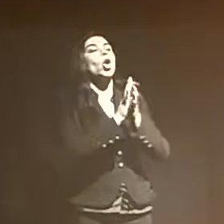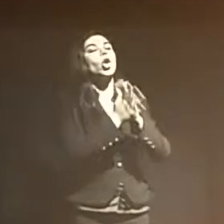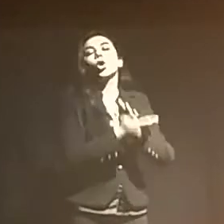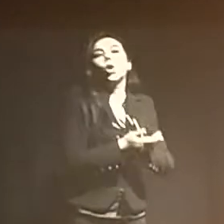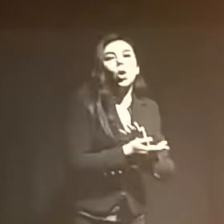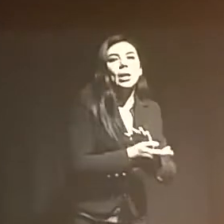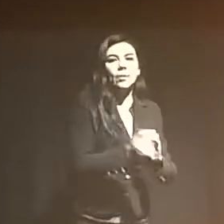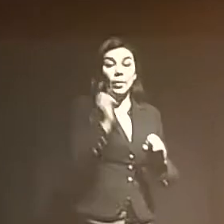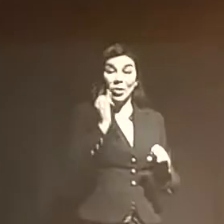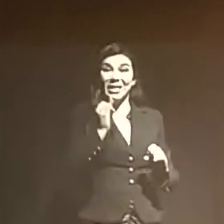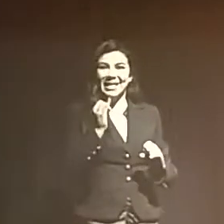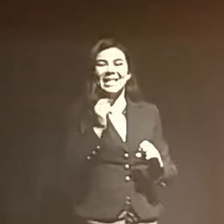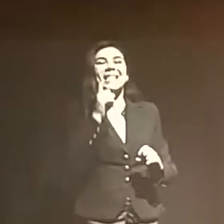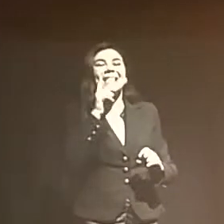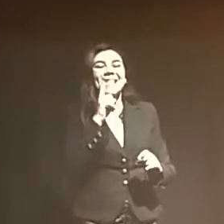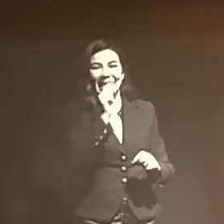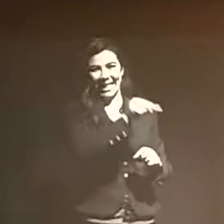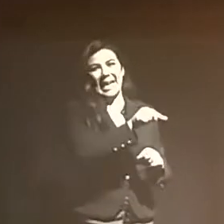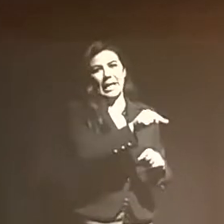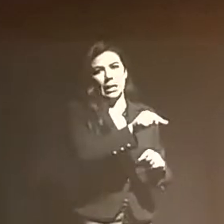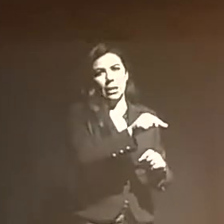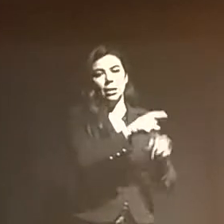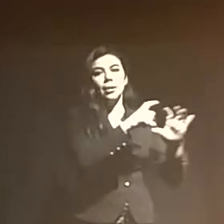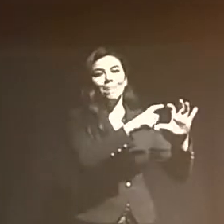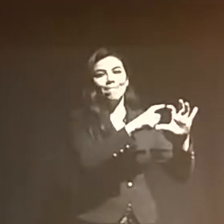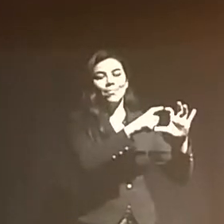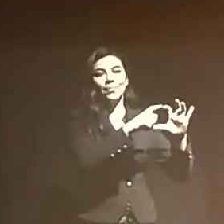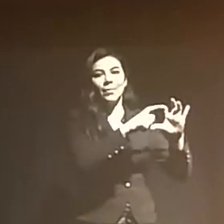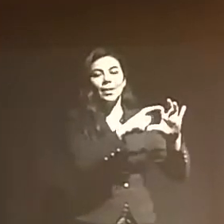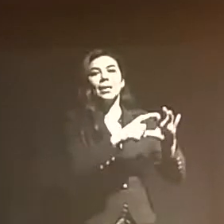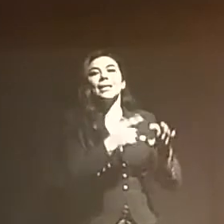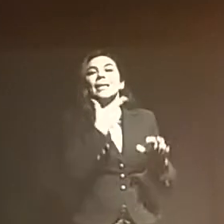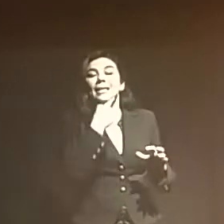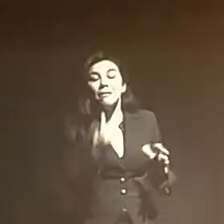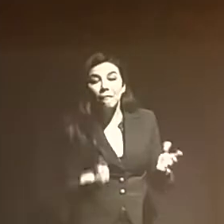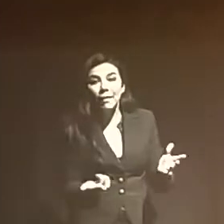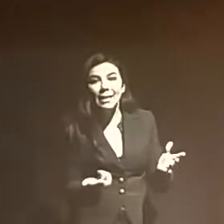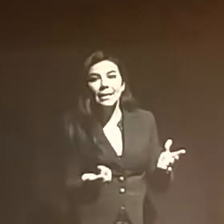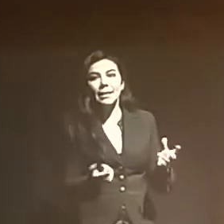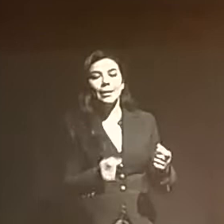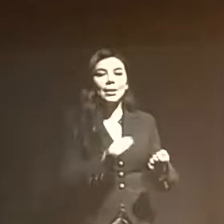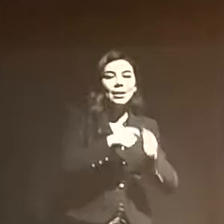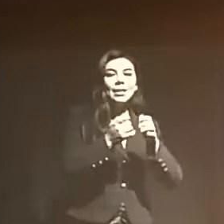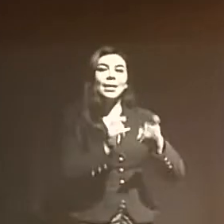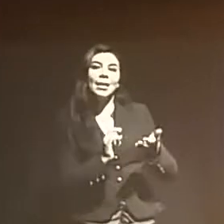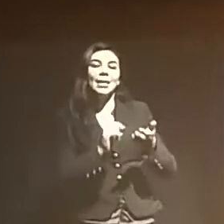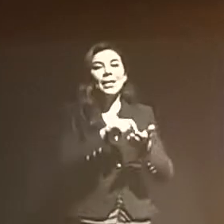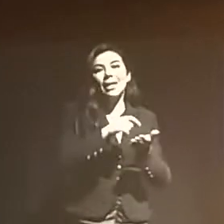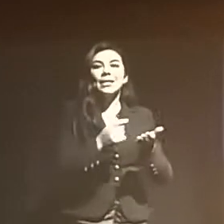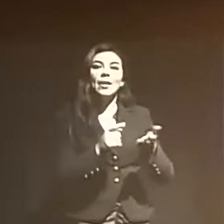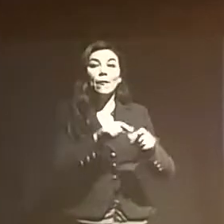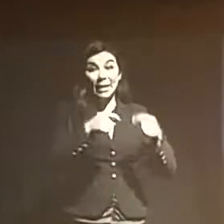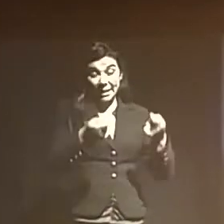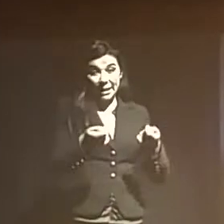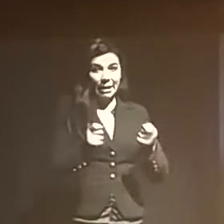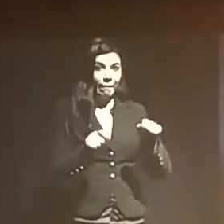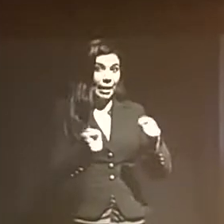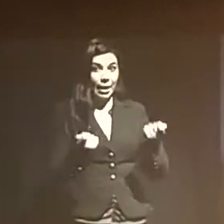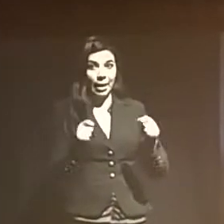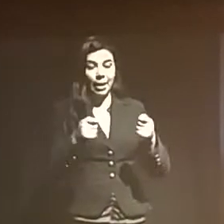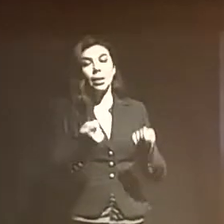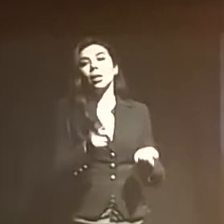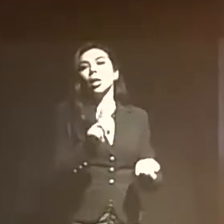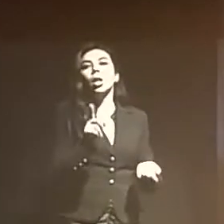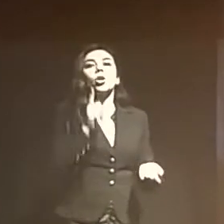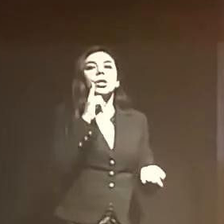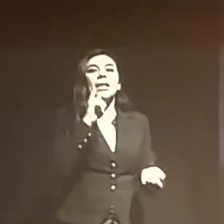todas, pero tenemos que dar la facilidad. Nuestro diseño tiene que hacerse flexible para que las adecuaciones no sean complejas y no signifique que una